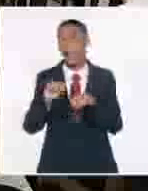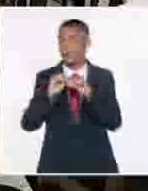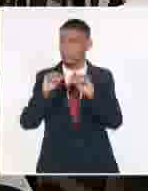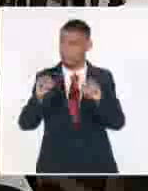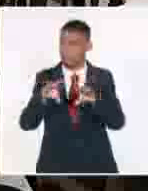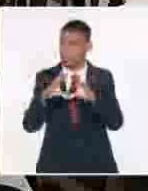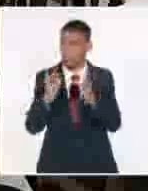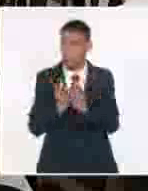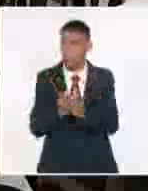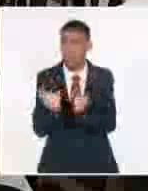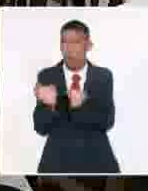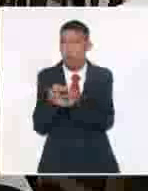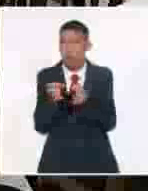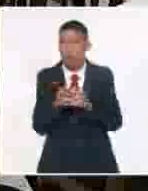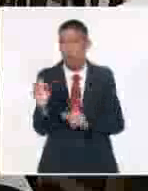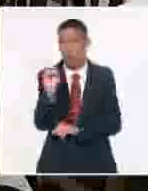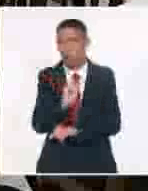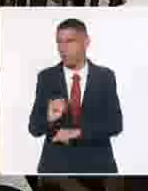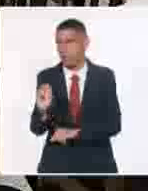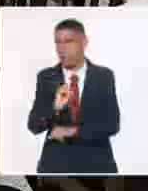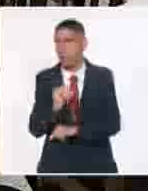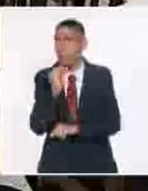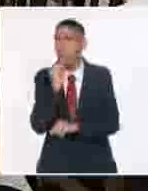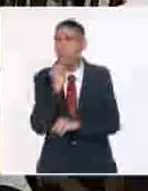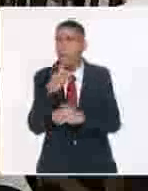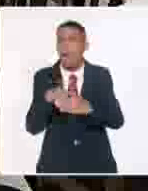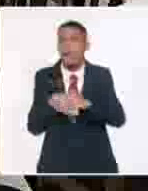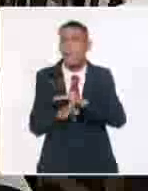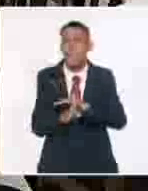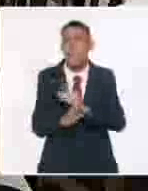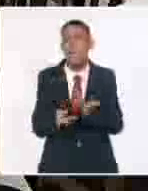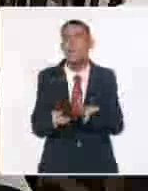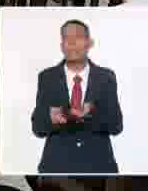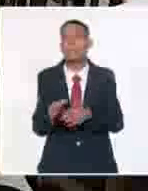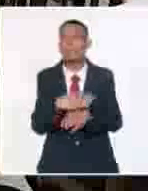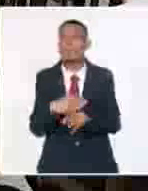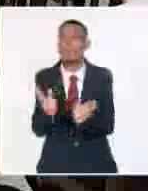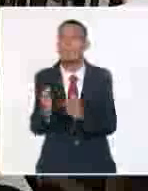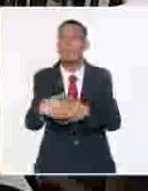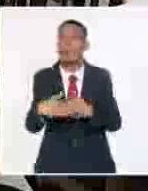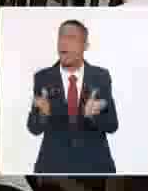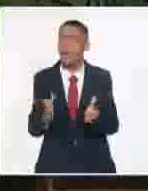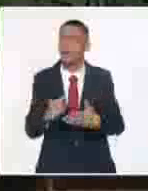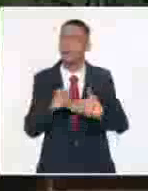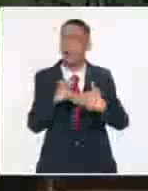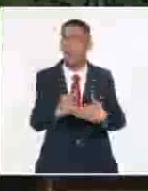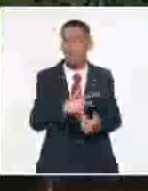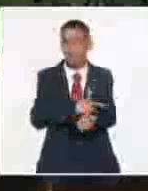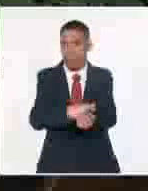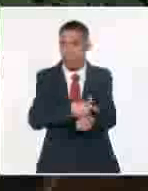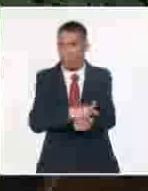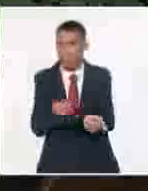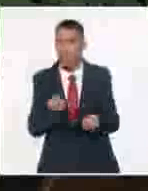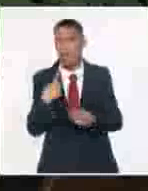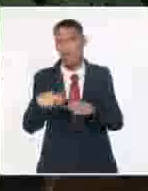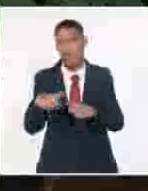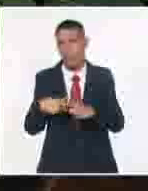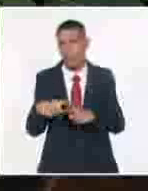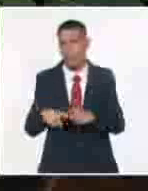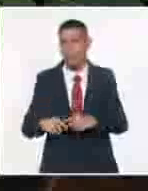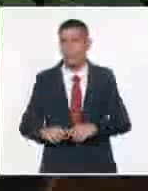a facilitar la entrada y distribución de esa indispensable ayuda